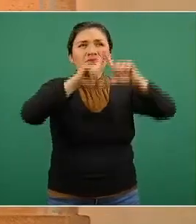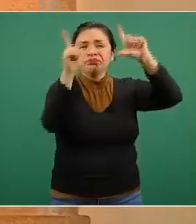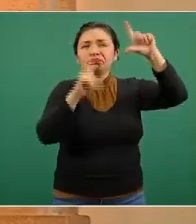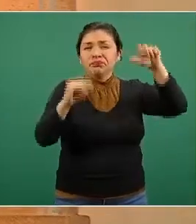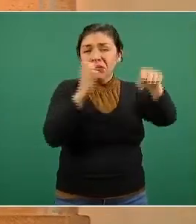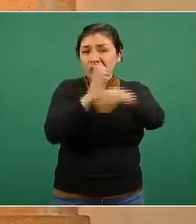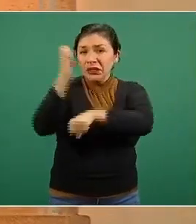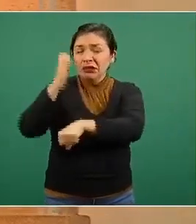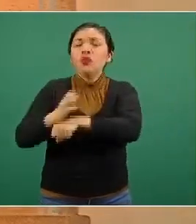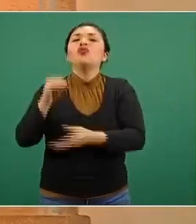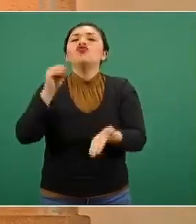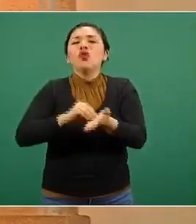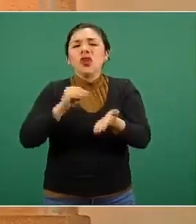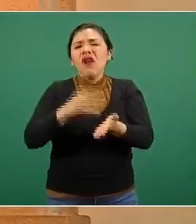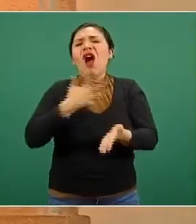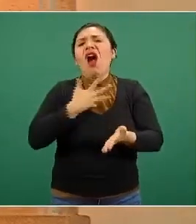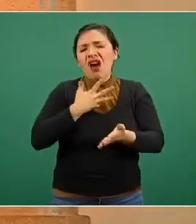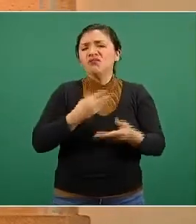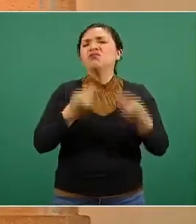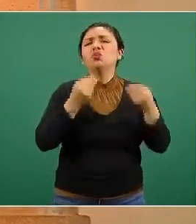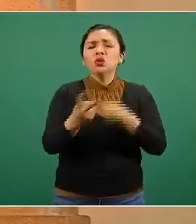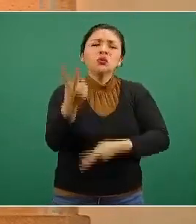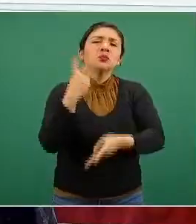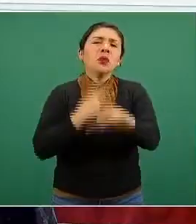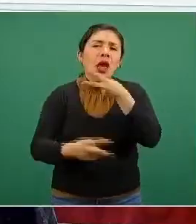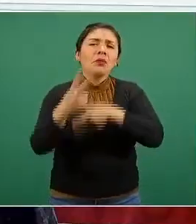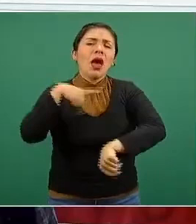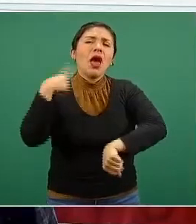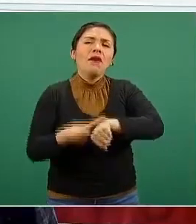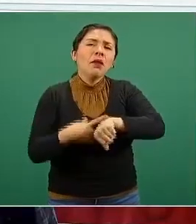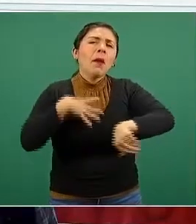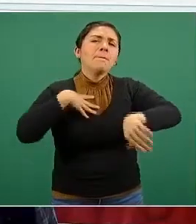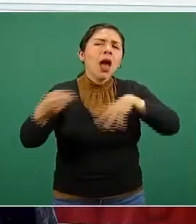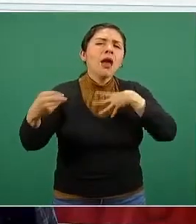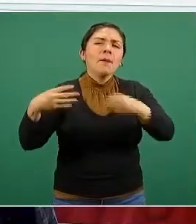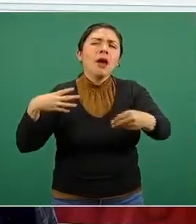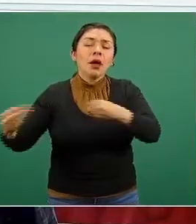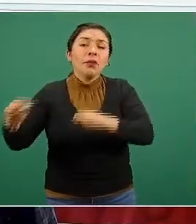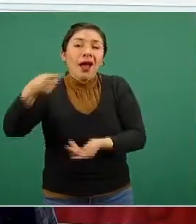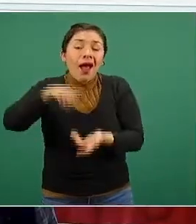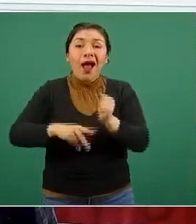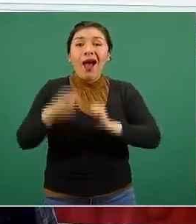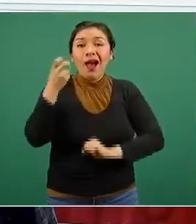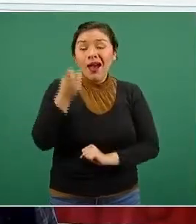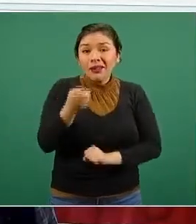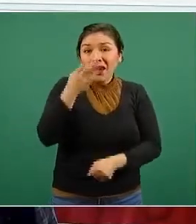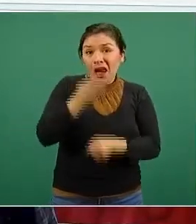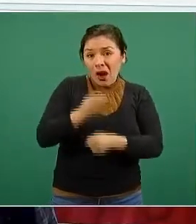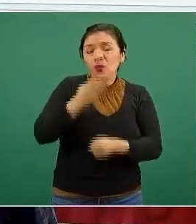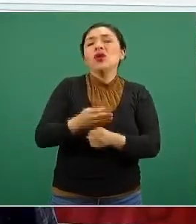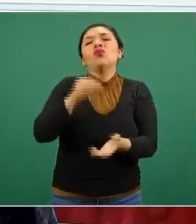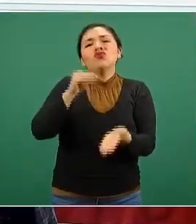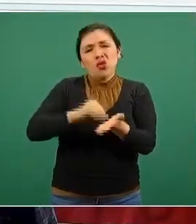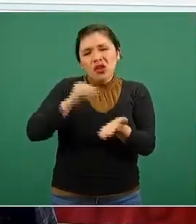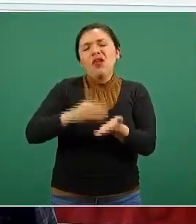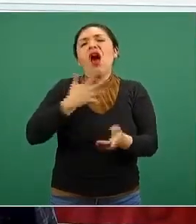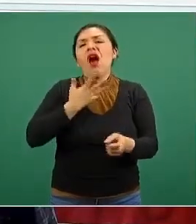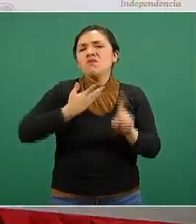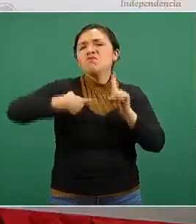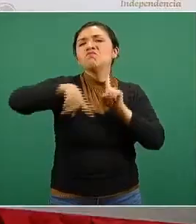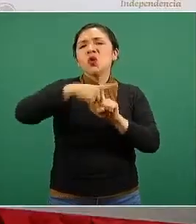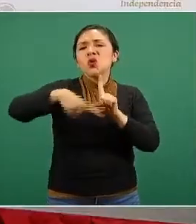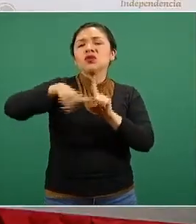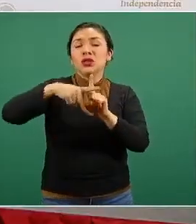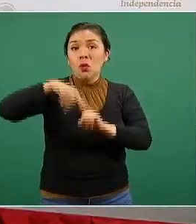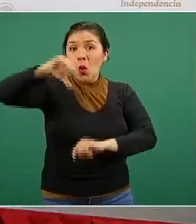federativas continúa todavía activa, continúa generándose contagios y por lo tanto estamos aún confirmando casos.